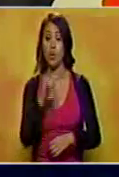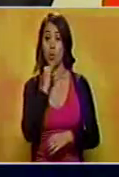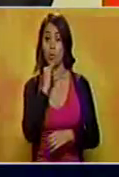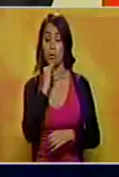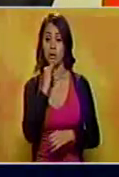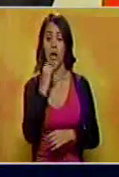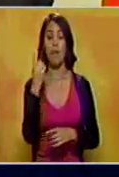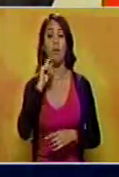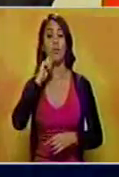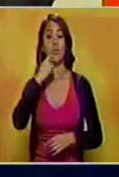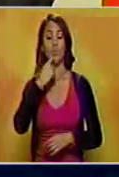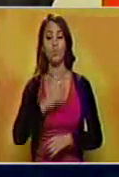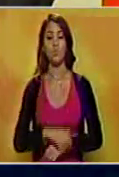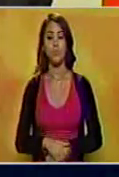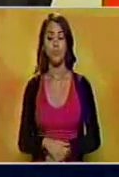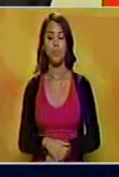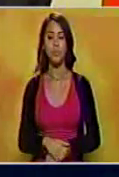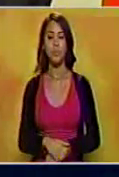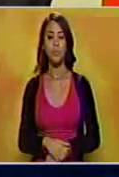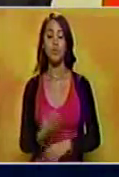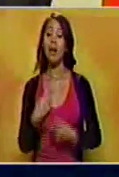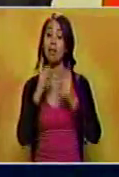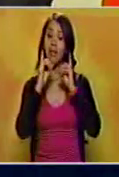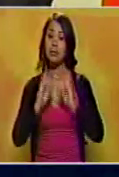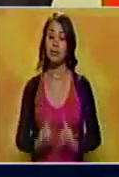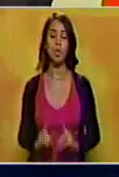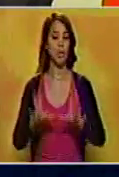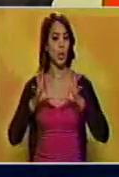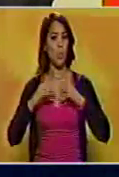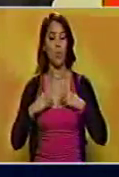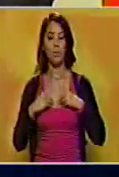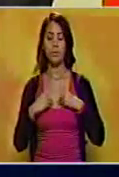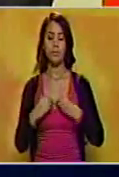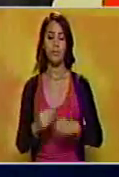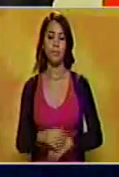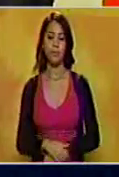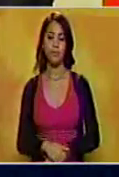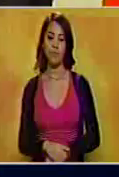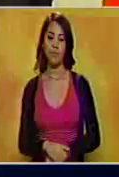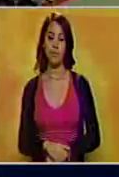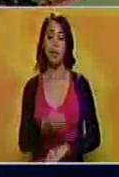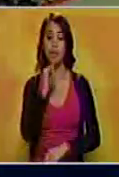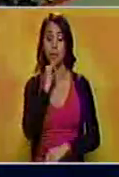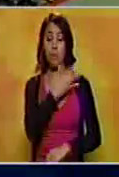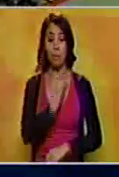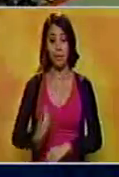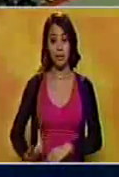embajada rusa en Londres calificó la decisión de inaceptable e injustificable. Asimismo, la